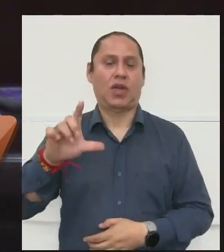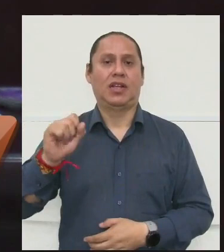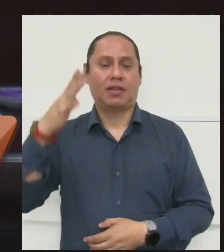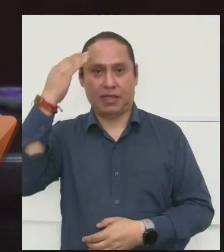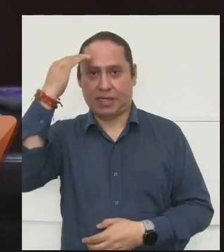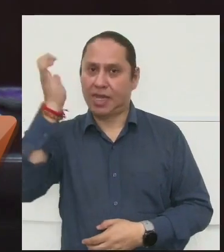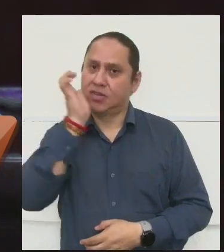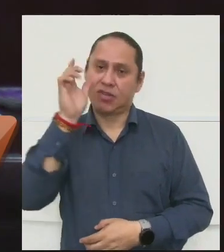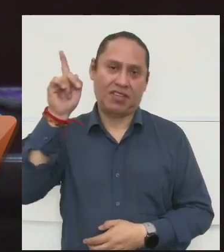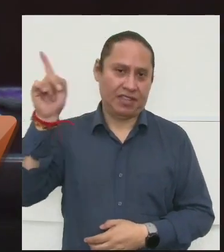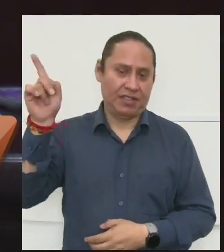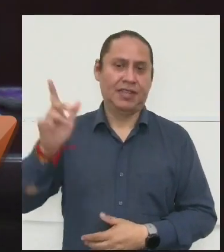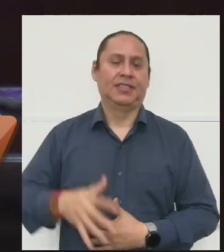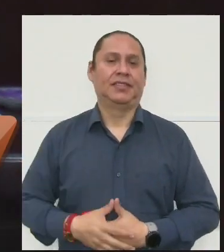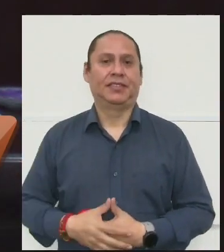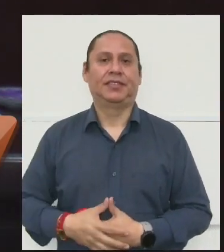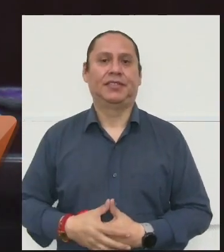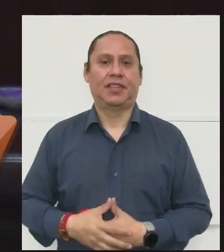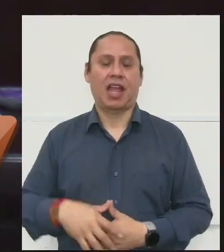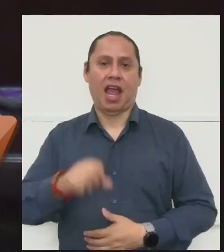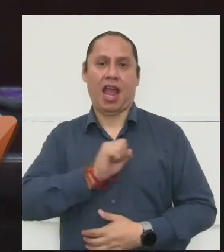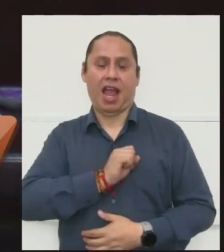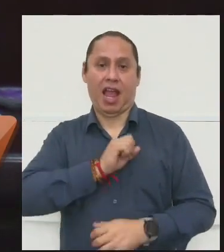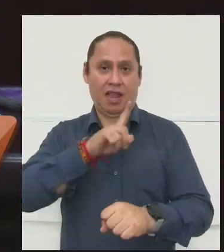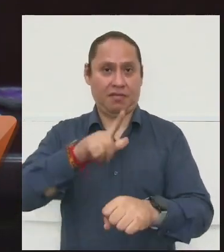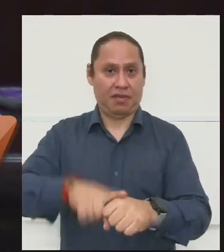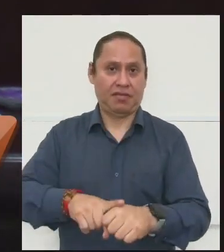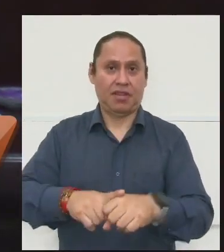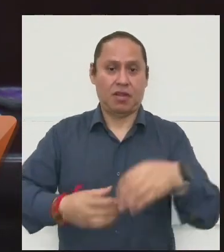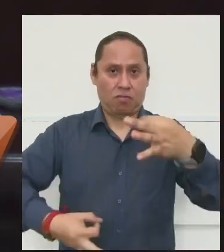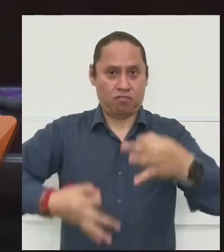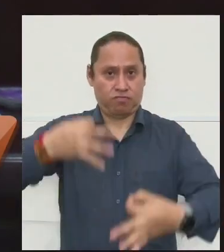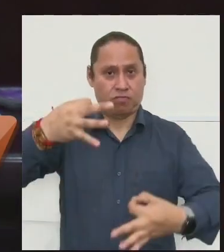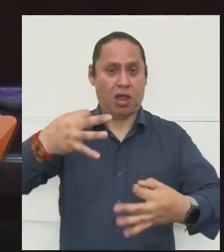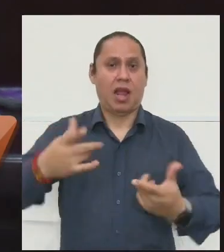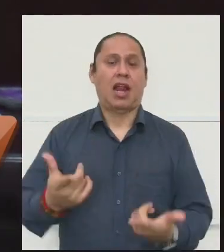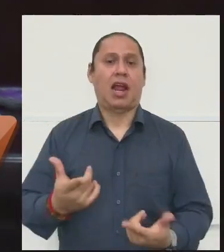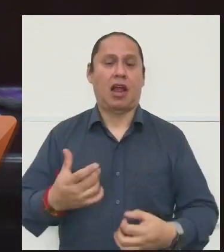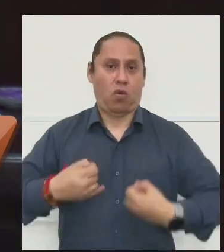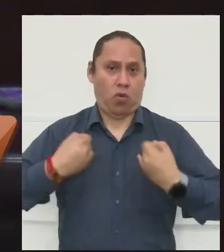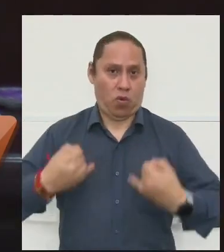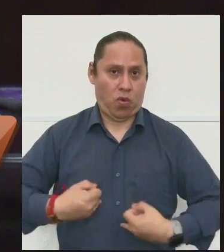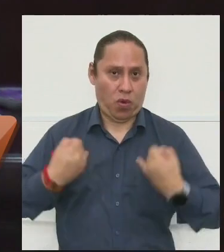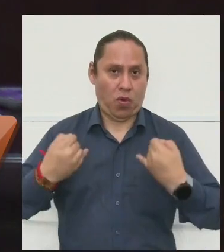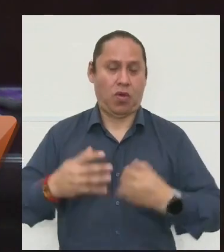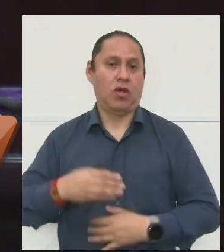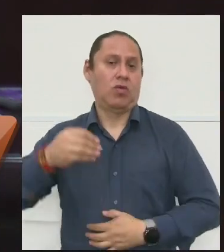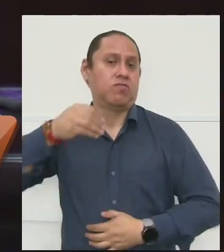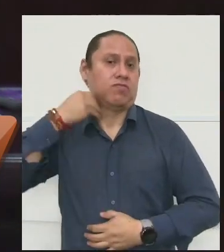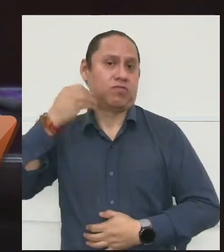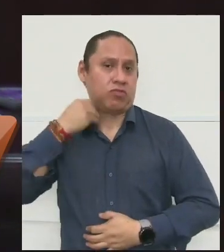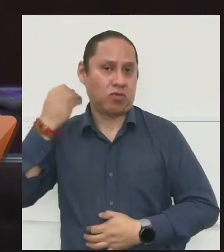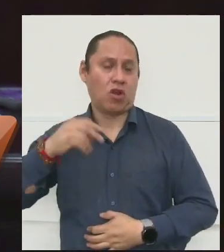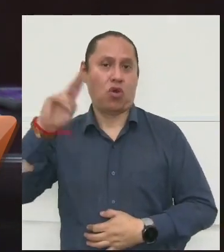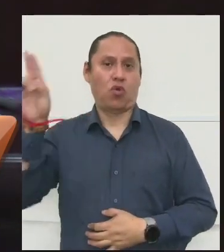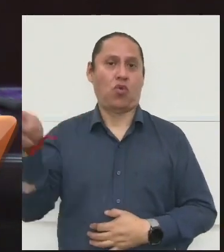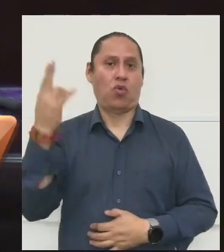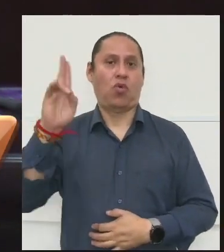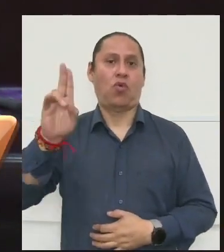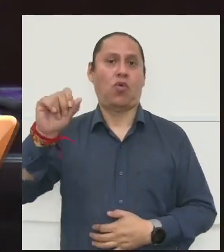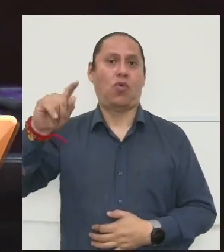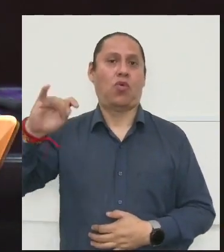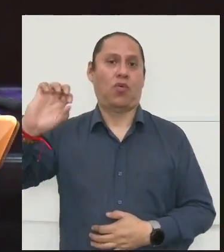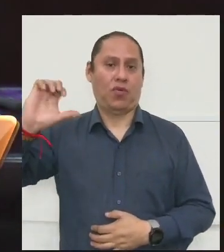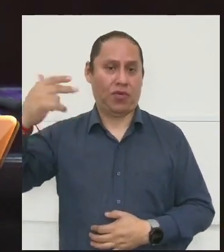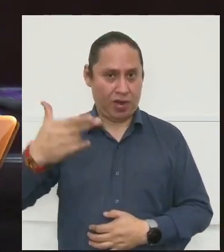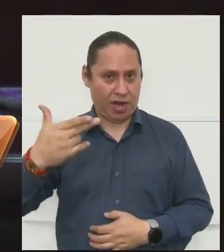Cristóbal de las Casas Chiapas especialidad en Justicia para adolescentes facultad de derecho de la Universidad Autónoma